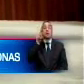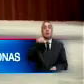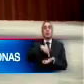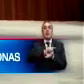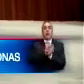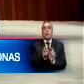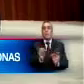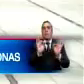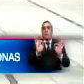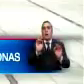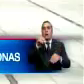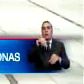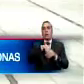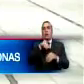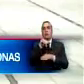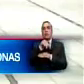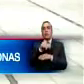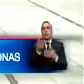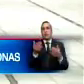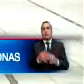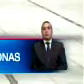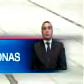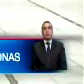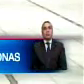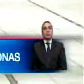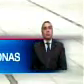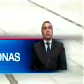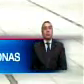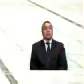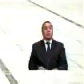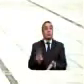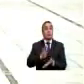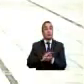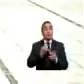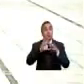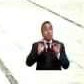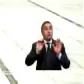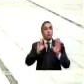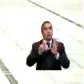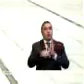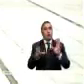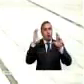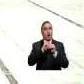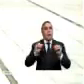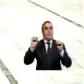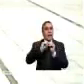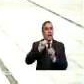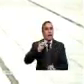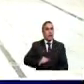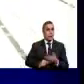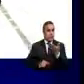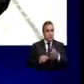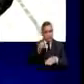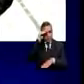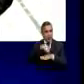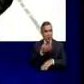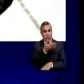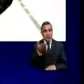cambios profundos en este país. Bien, es lo que podemos contarles desde la Asamblea Nacional. Obviamente en la noche vamos a ampliar todos los detalles. Que tengan una excelente tarde.